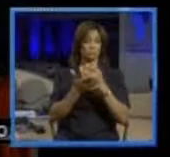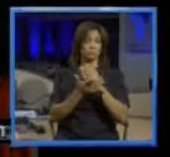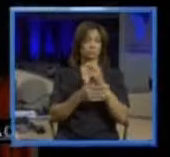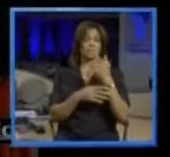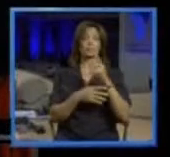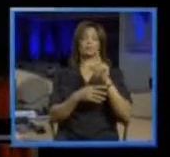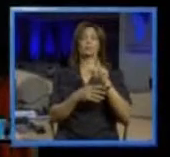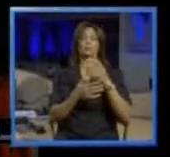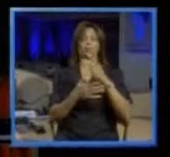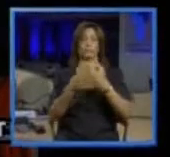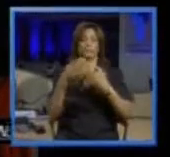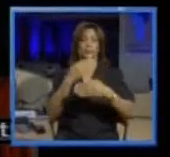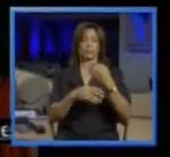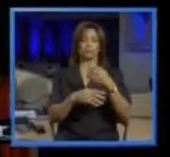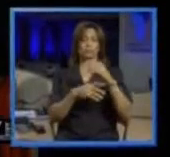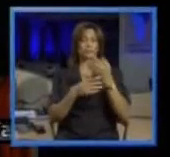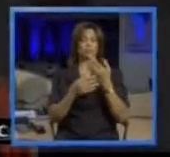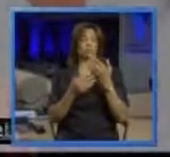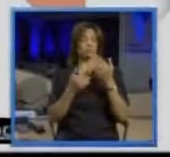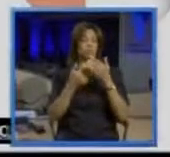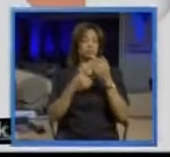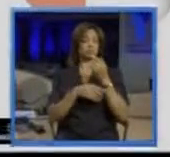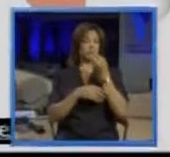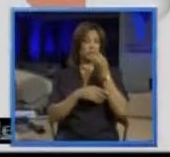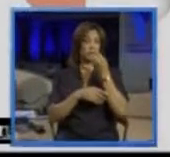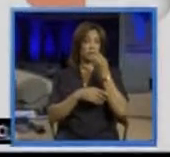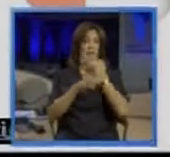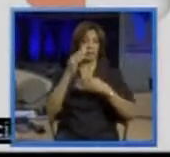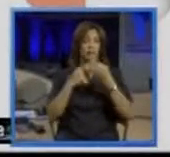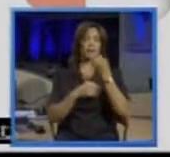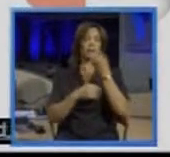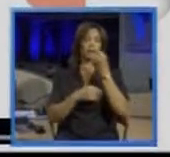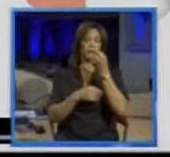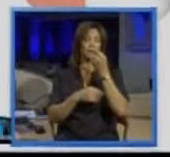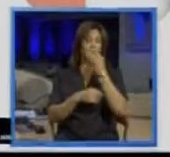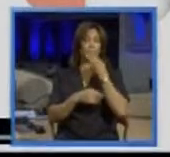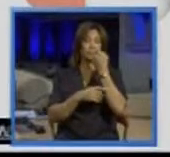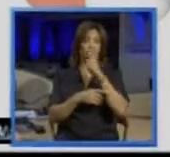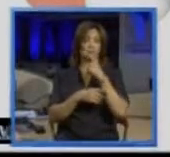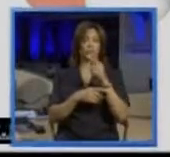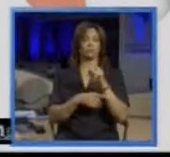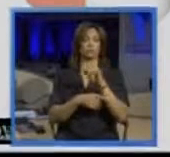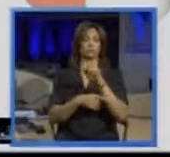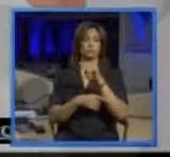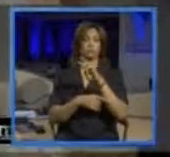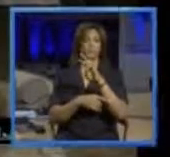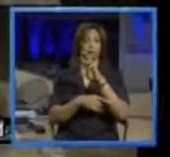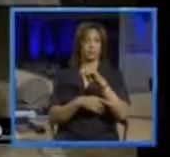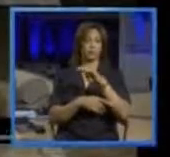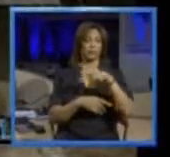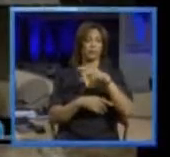luego colocar las manos dentro o cerca de la boca por lo general la toxoplasmosis se trata con antibióticos